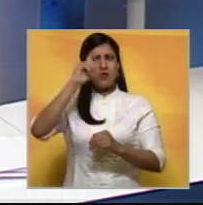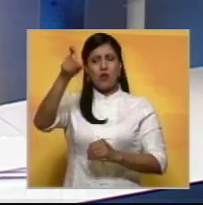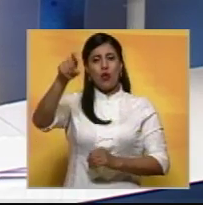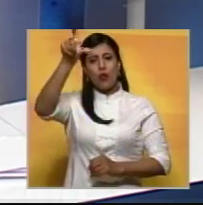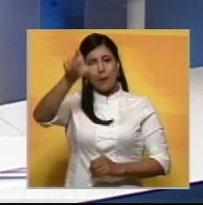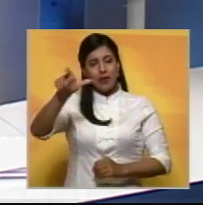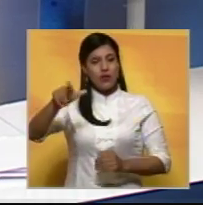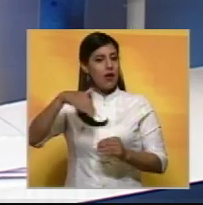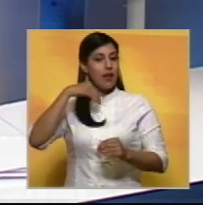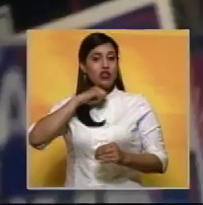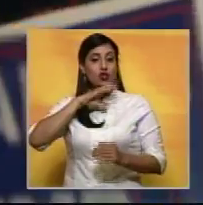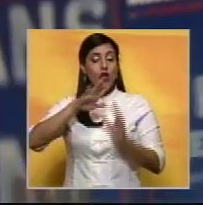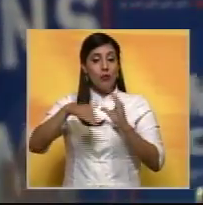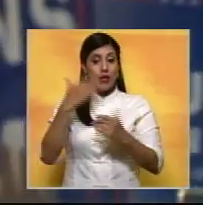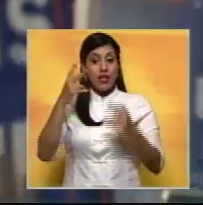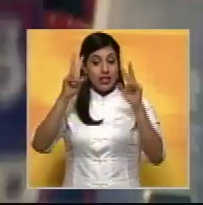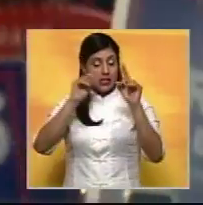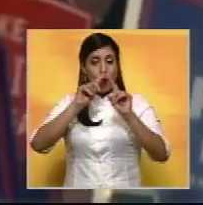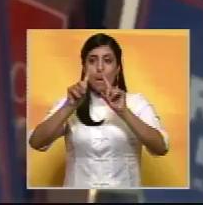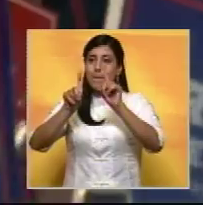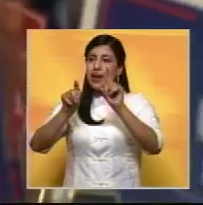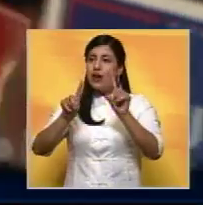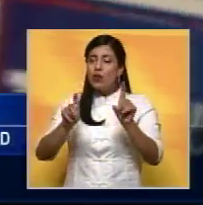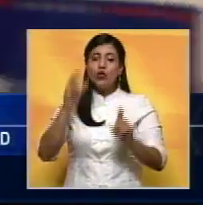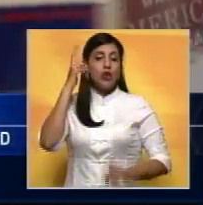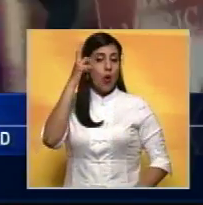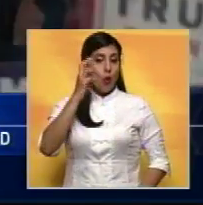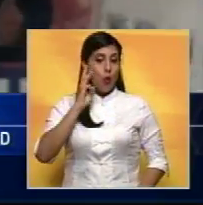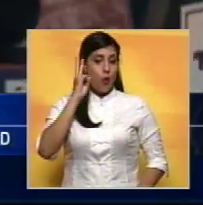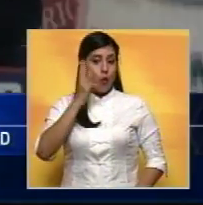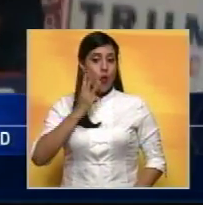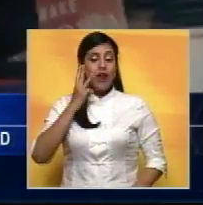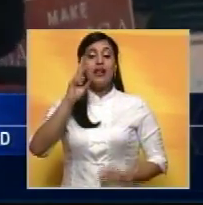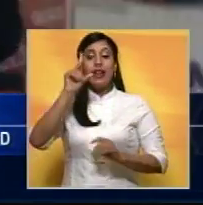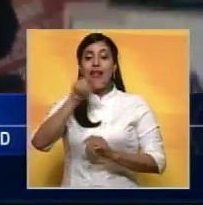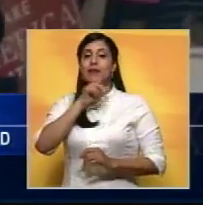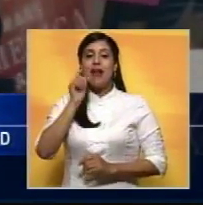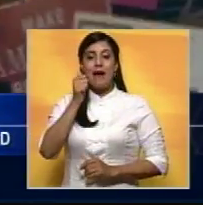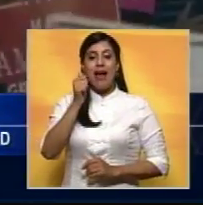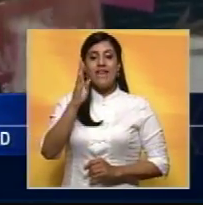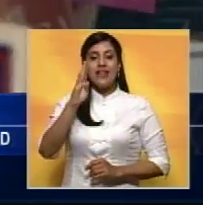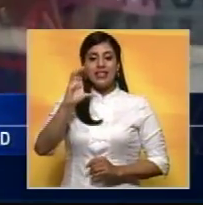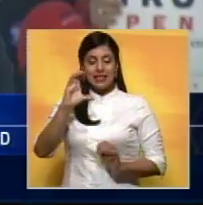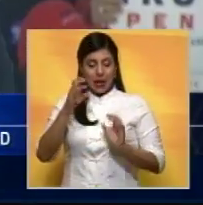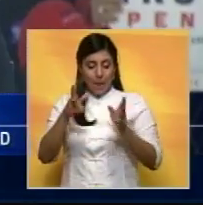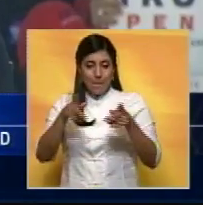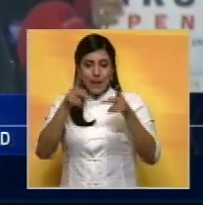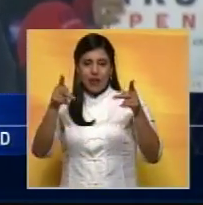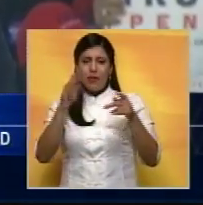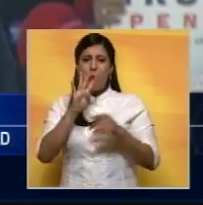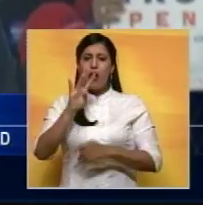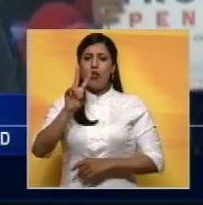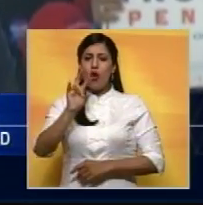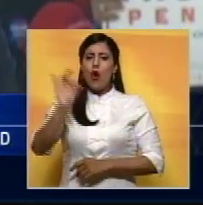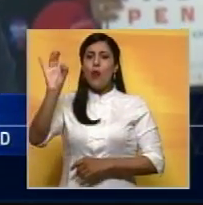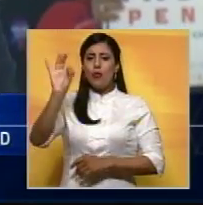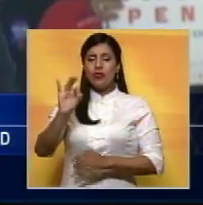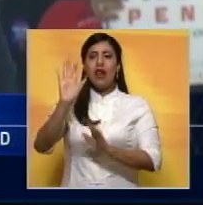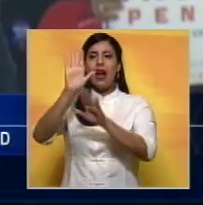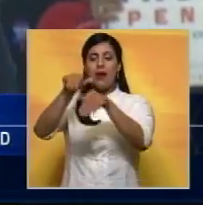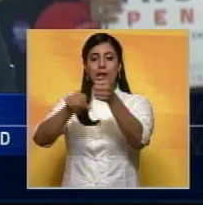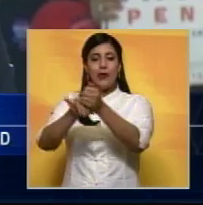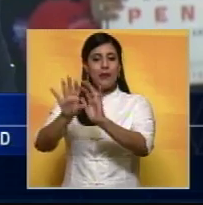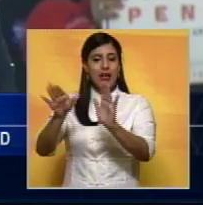la historia moderna. Según una encuesta de The Washington Post y la cadena ABC, solo 42% de la población aprueba su